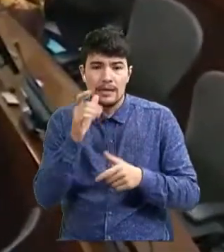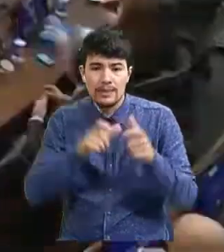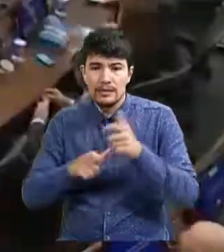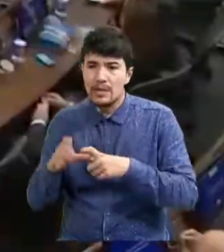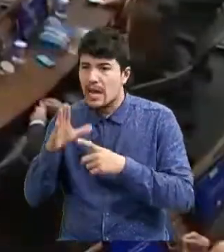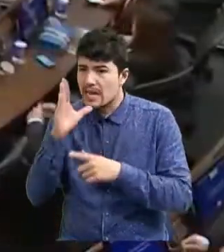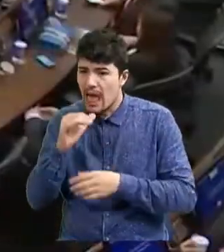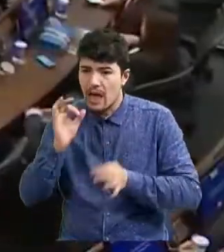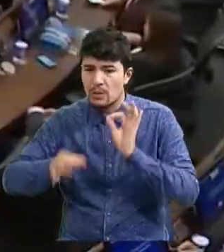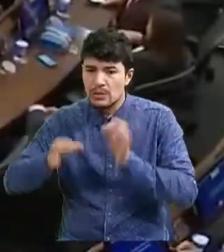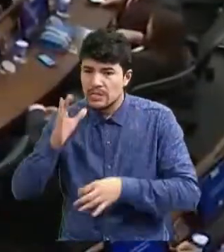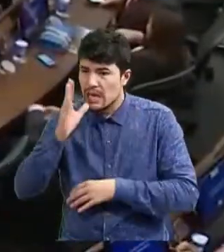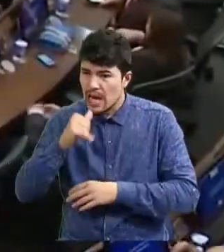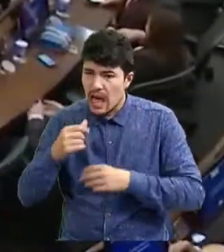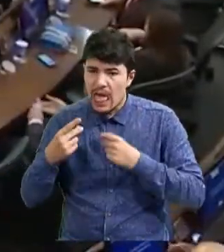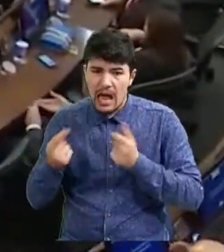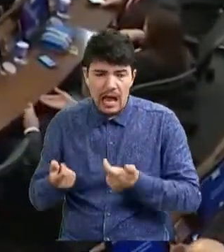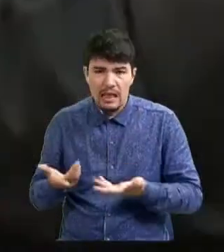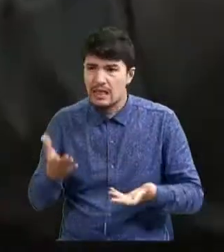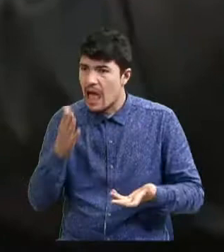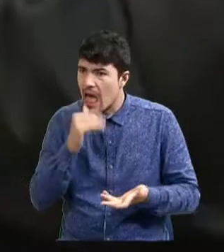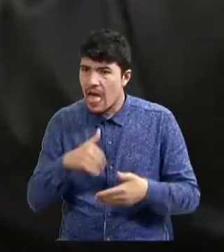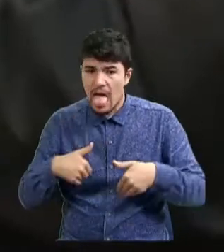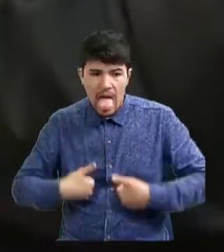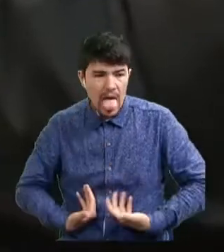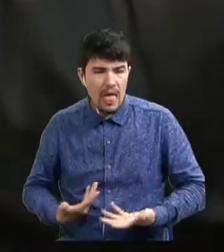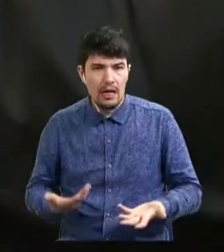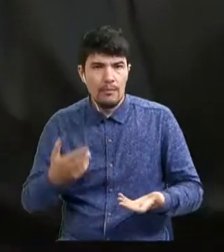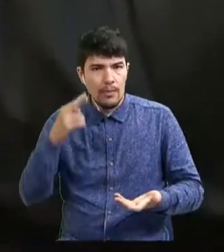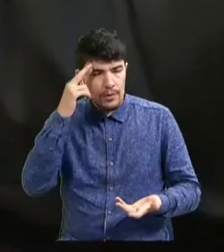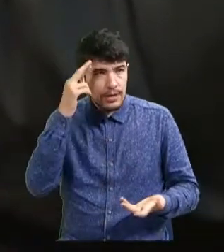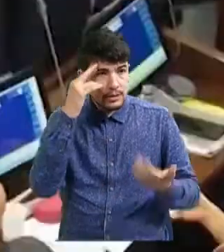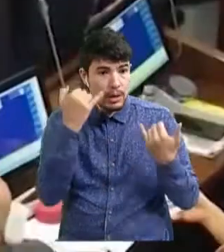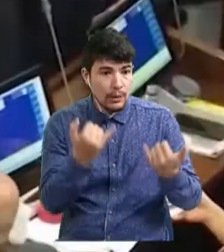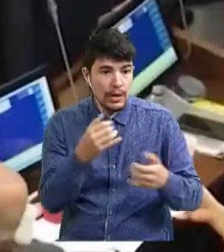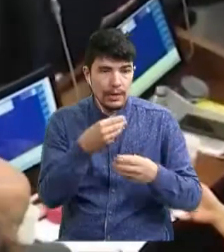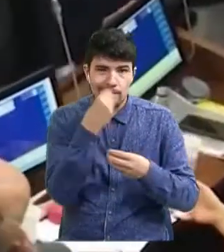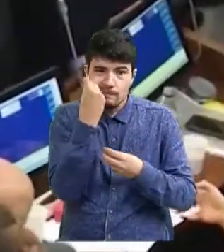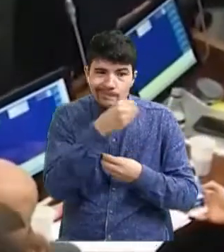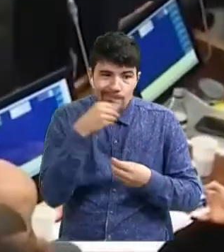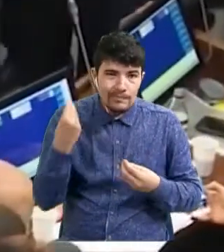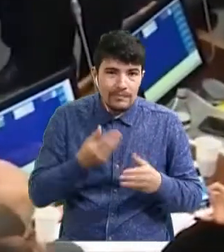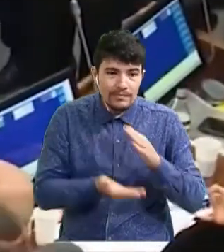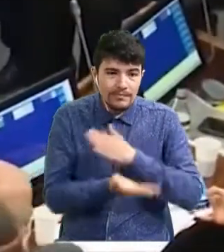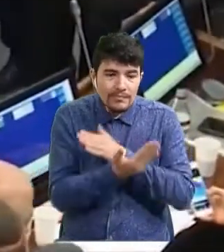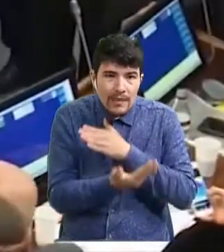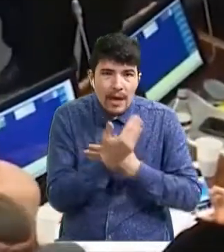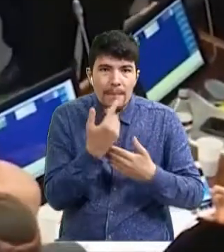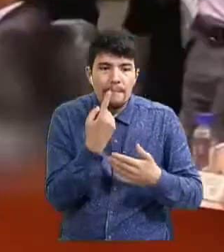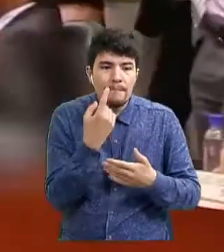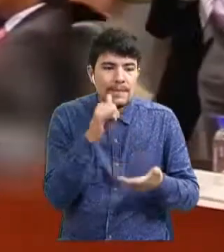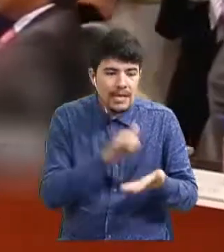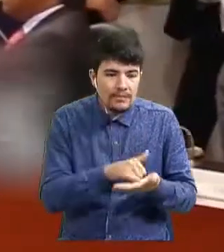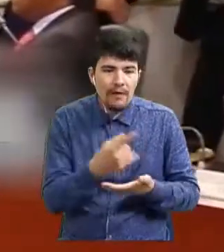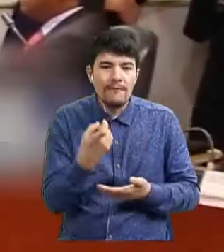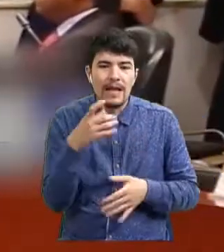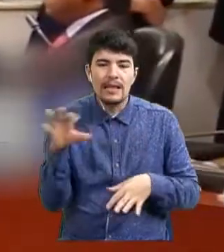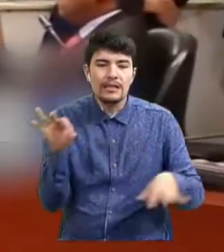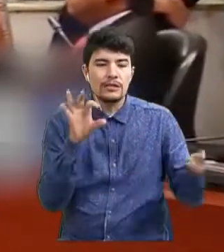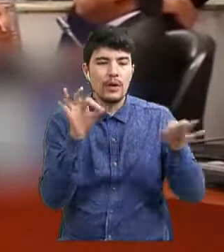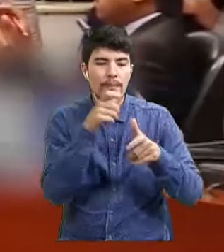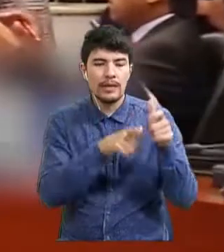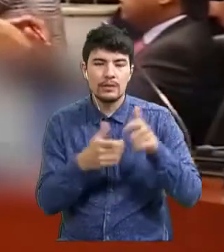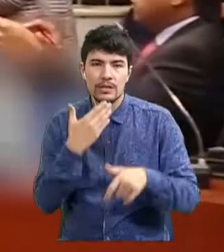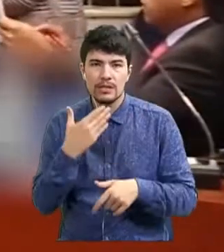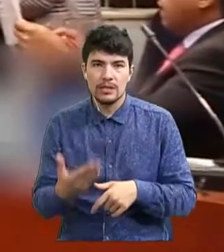una justicia pronta y oportuna. Ahora, con la situación de la corrupción, por la misma falta de selección, mire ustedes, datos que uno puede